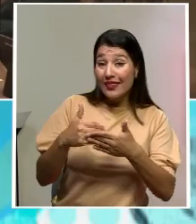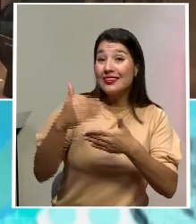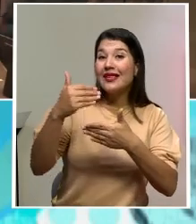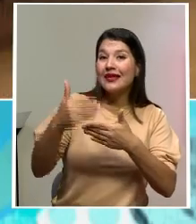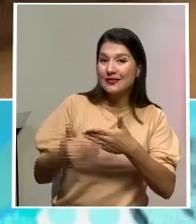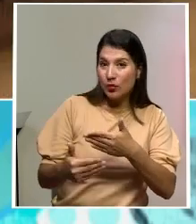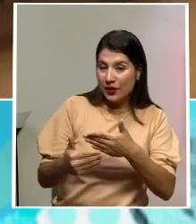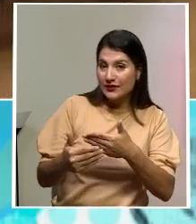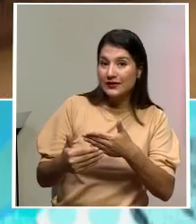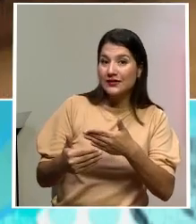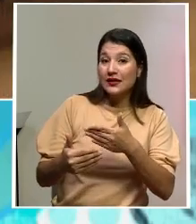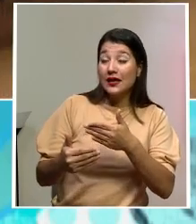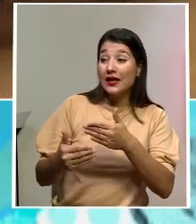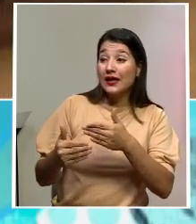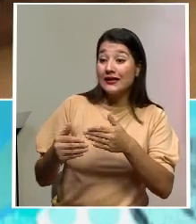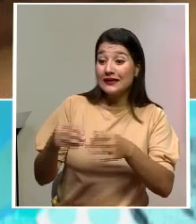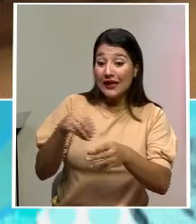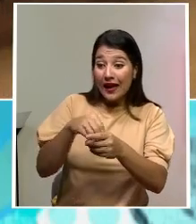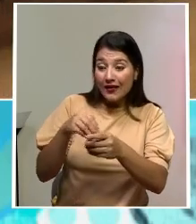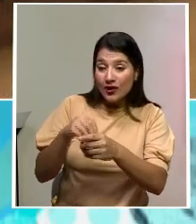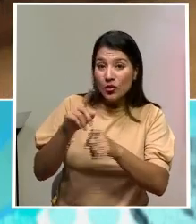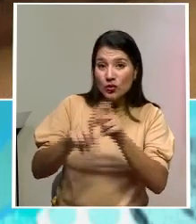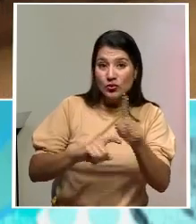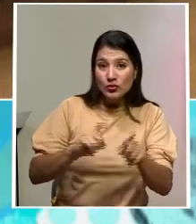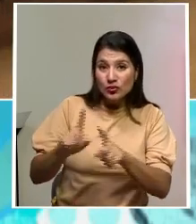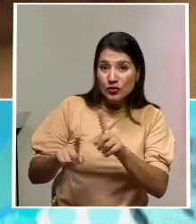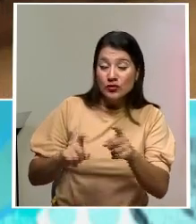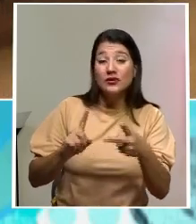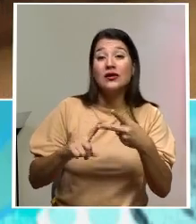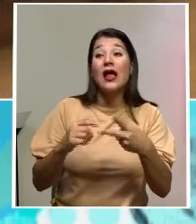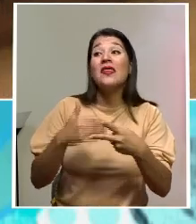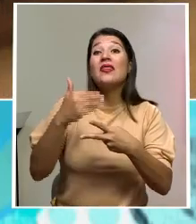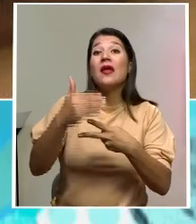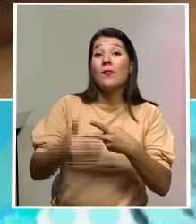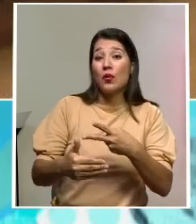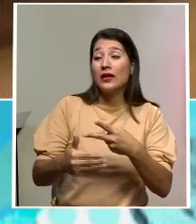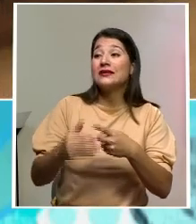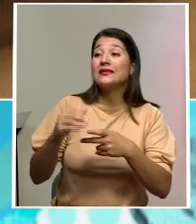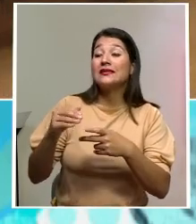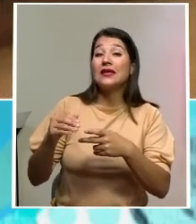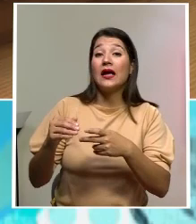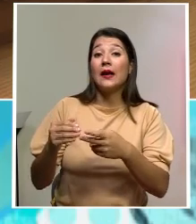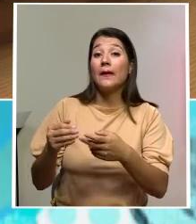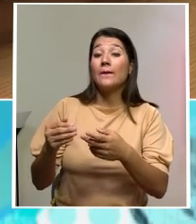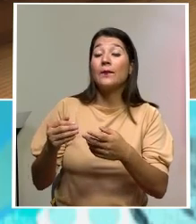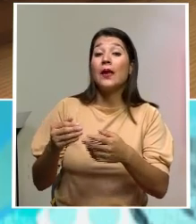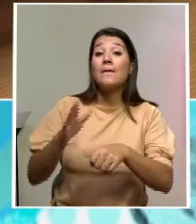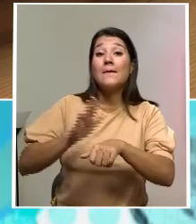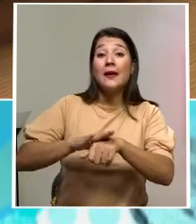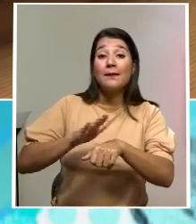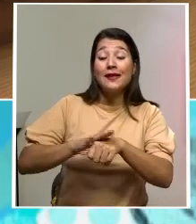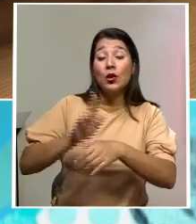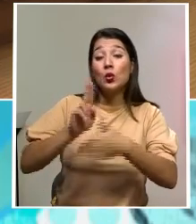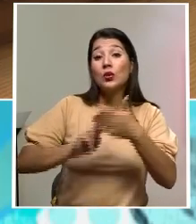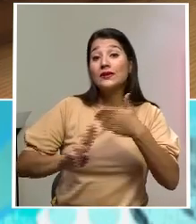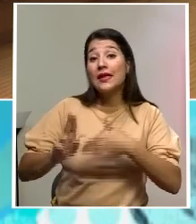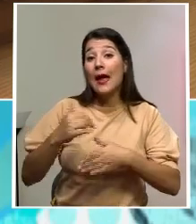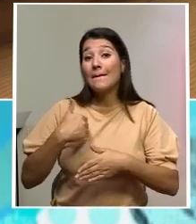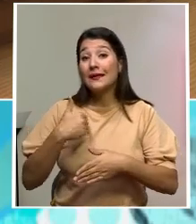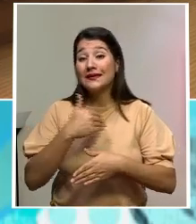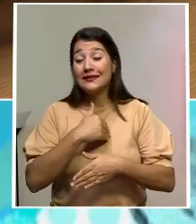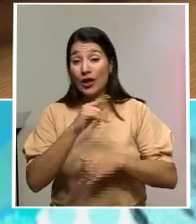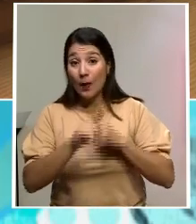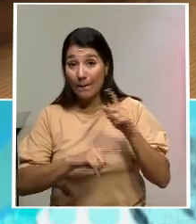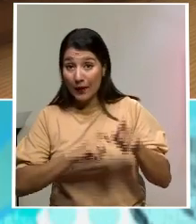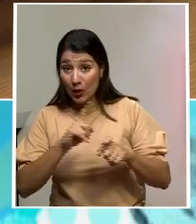las consultas a las instituciones involucradas, hablemos por ejemplo de universidades o algunos ministerios, pero después